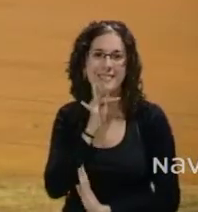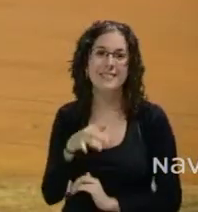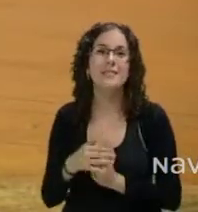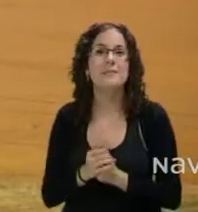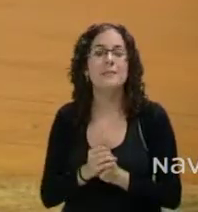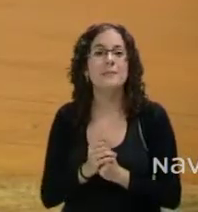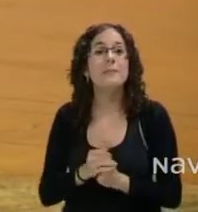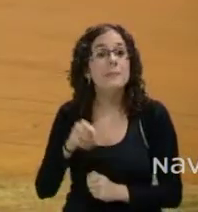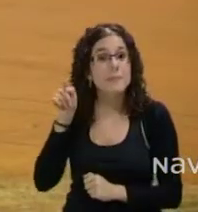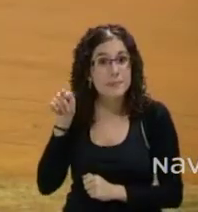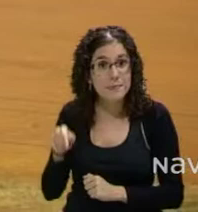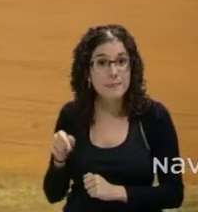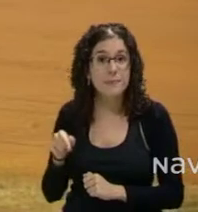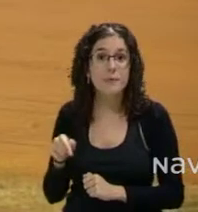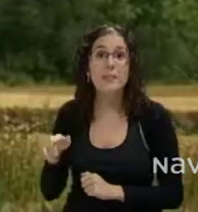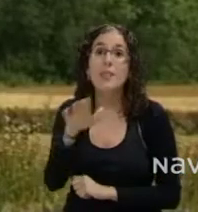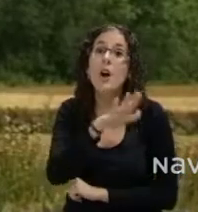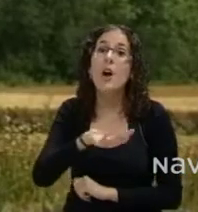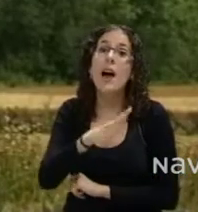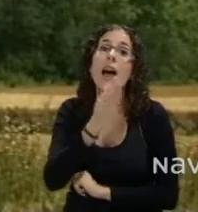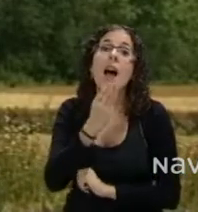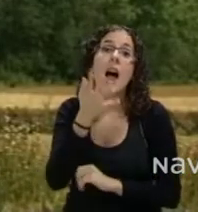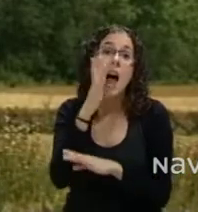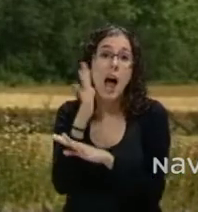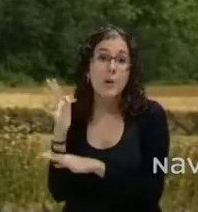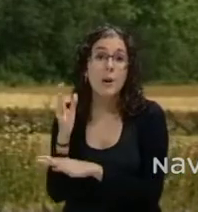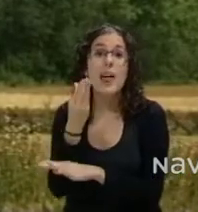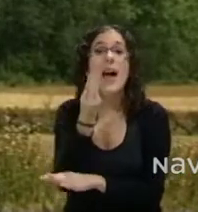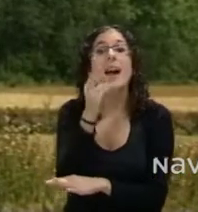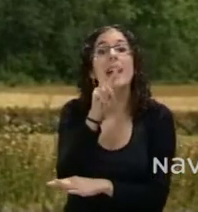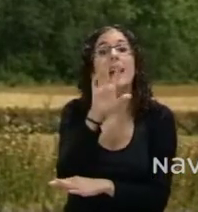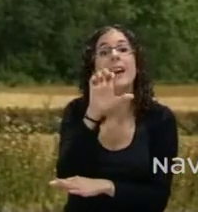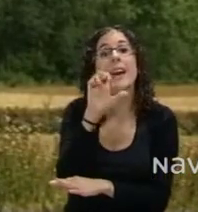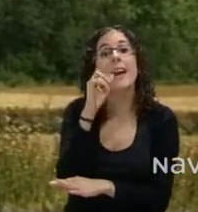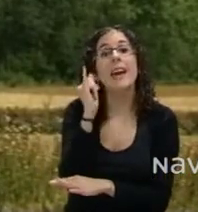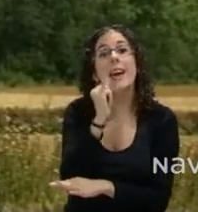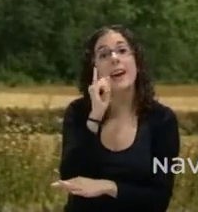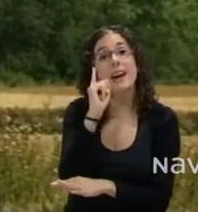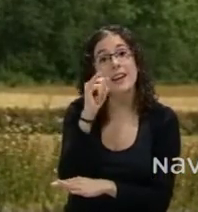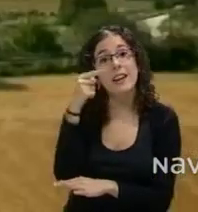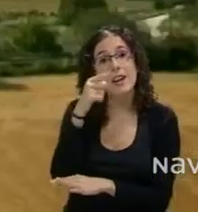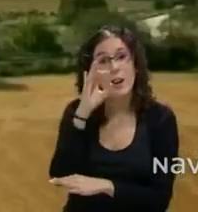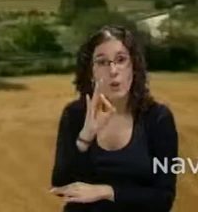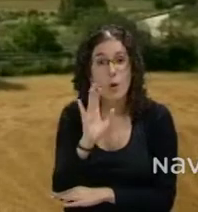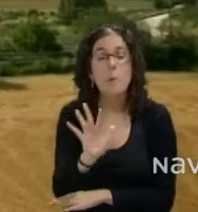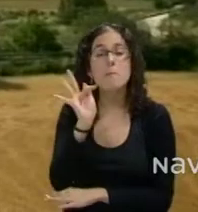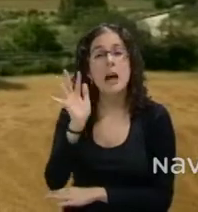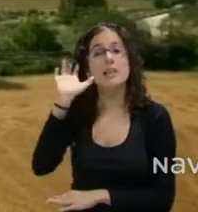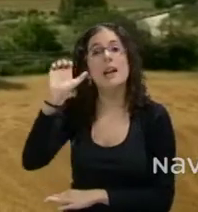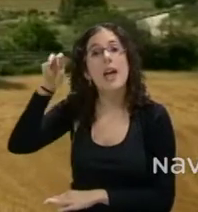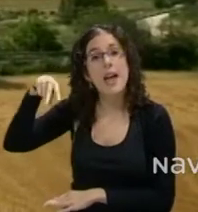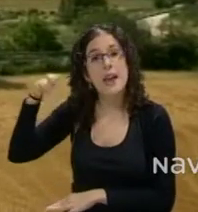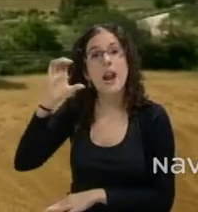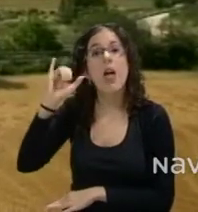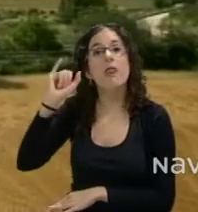pasearse todavía por zonas de quejigal y de bosque mediterráneo, de encino y de quejigo,